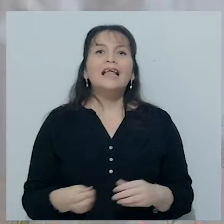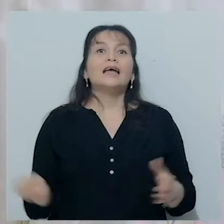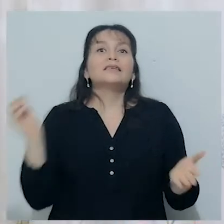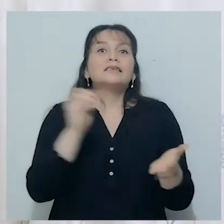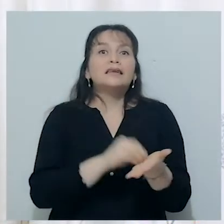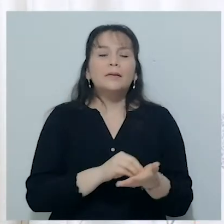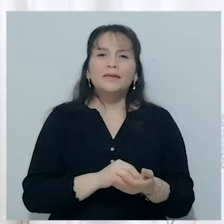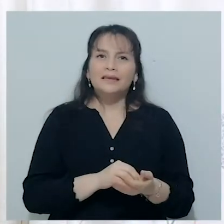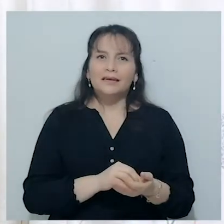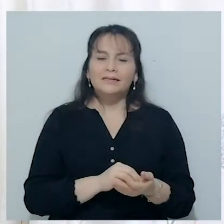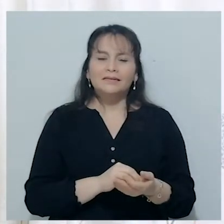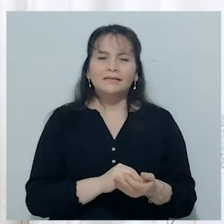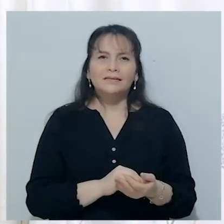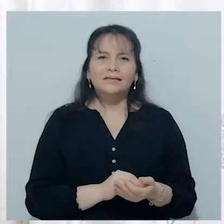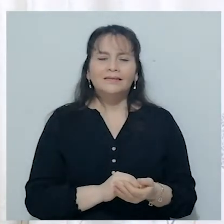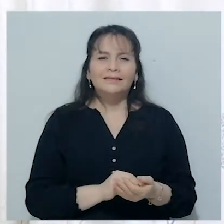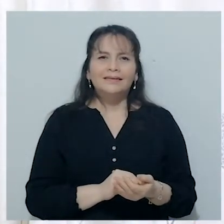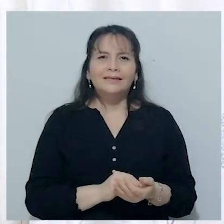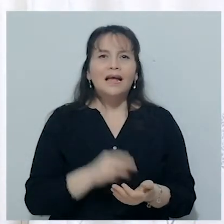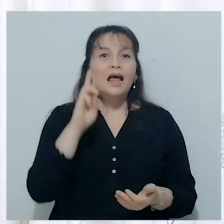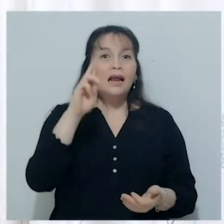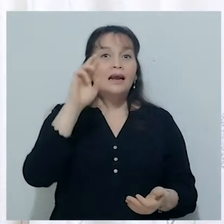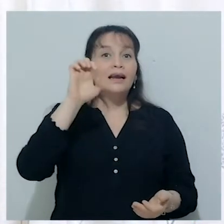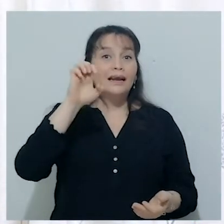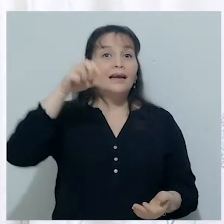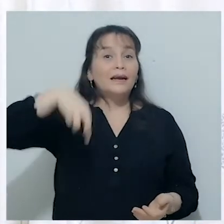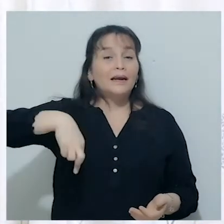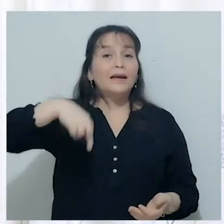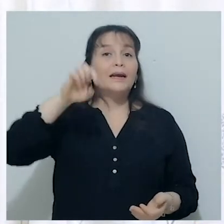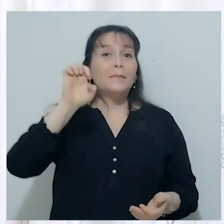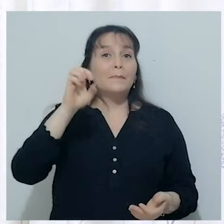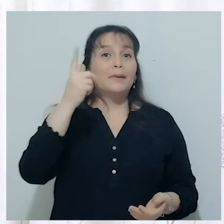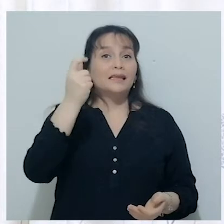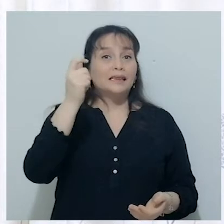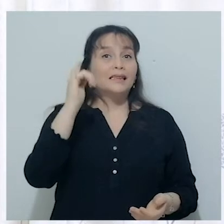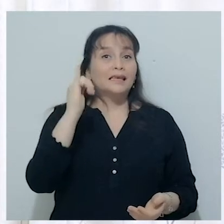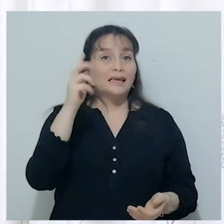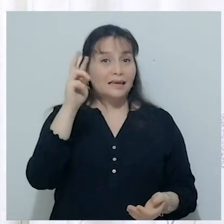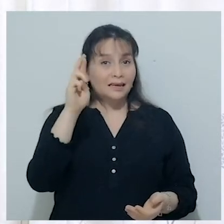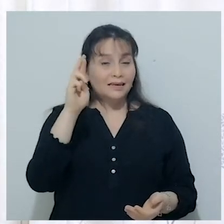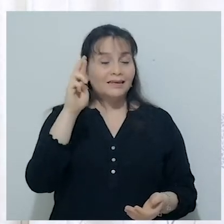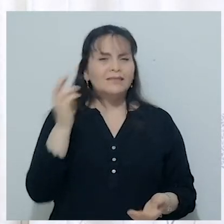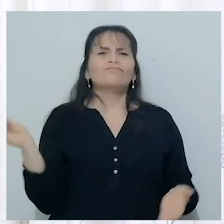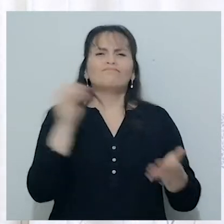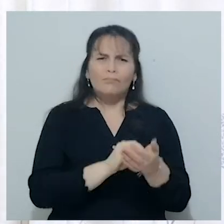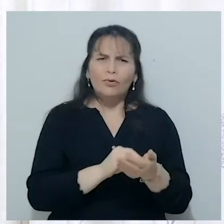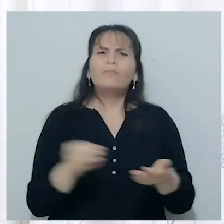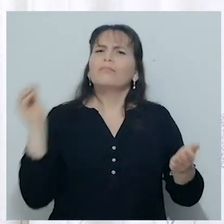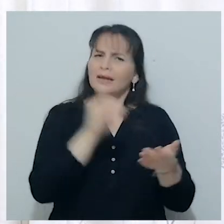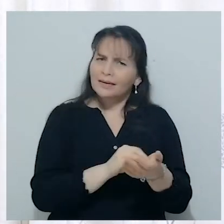una frase: las repetirás. Permítame preguntarle, ¿sabe qué es